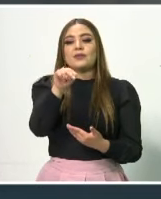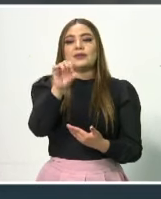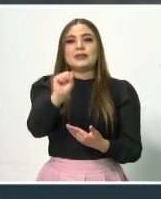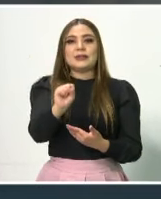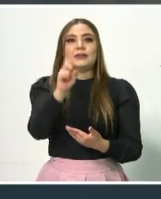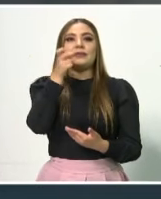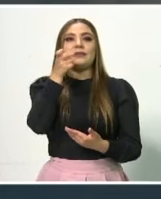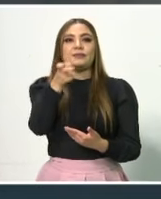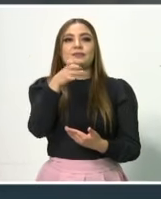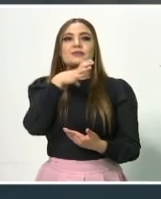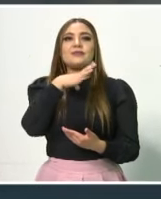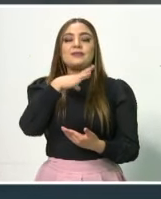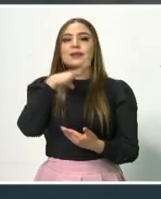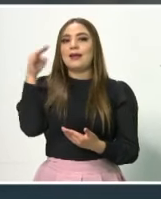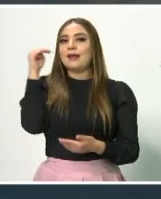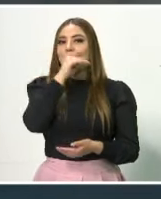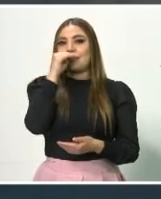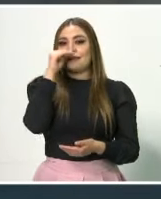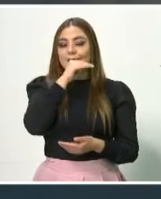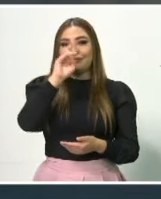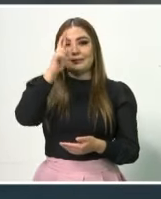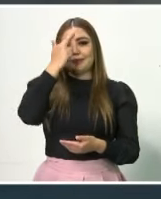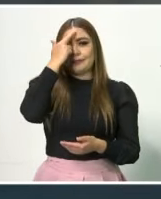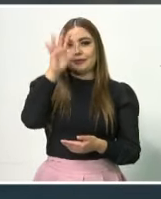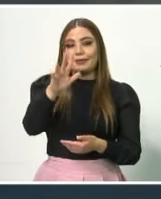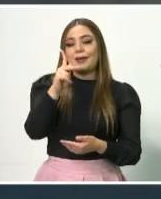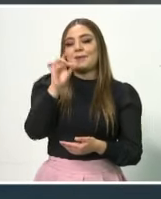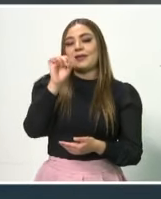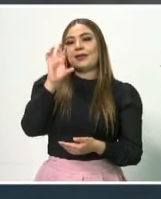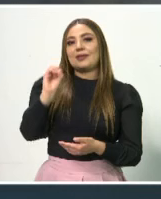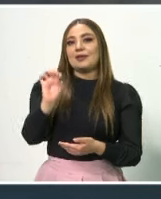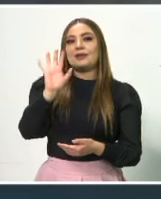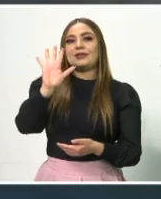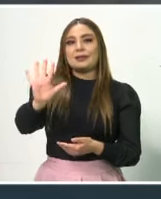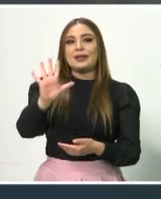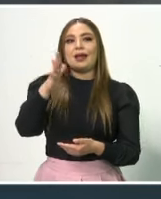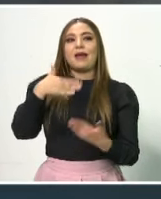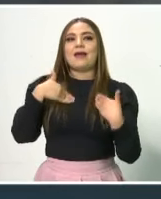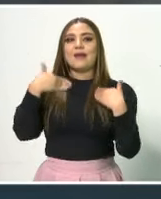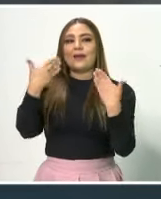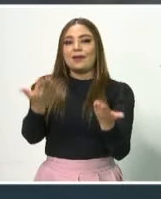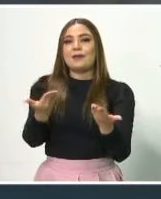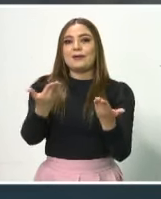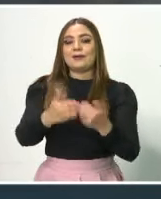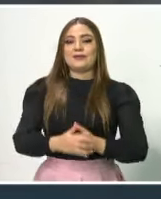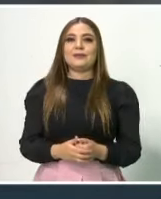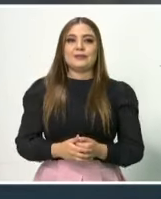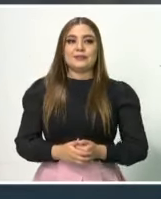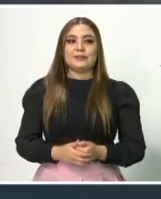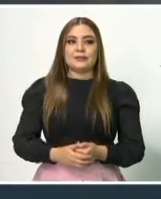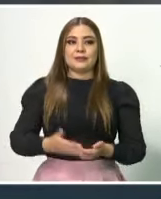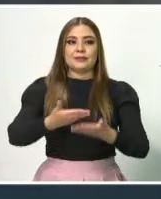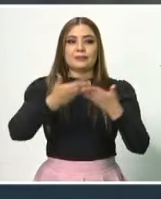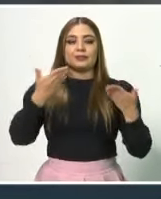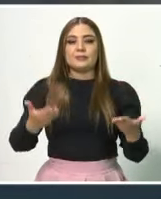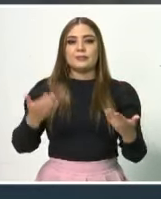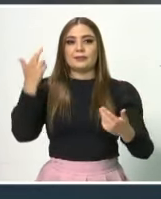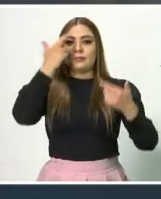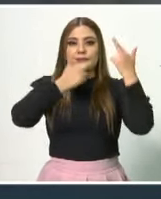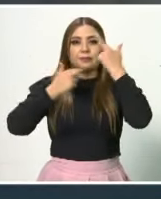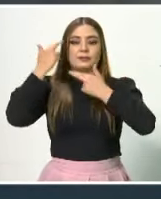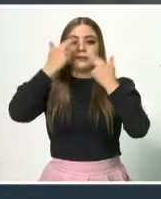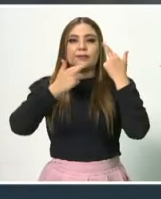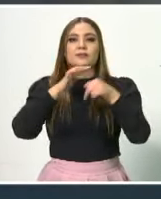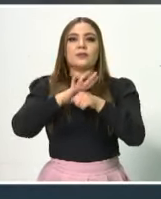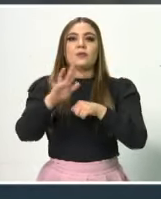gasolina gratis. Recuerda que Petrolaguna es calidad que genera confianza. Ahora vamos a revisar ¿qué